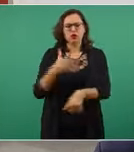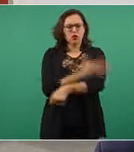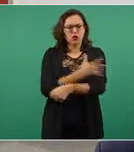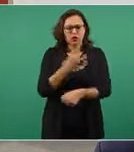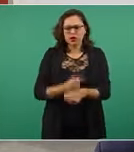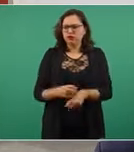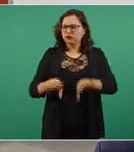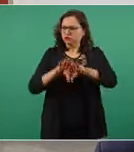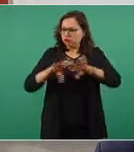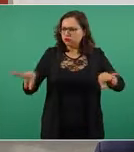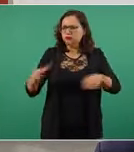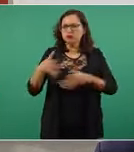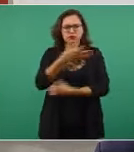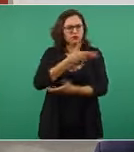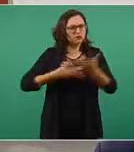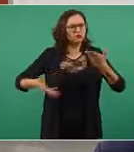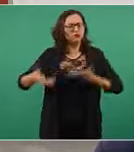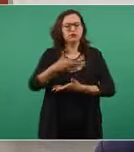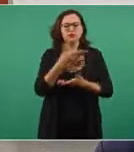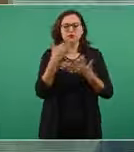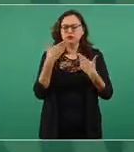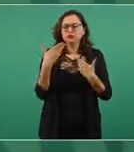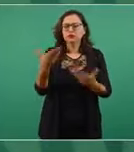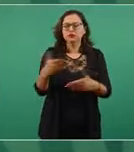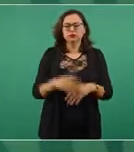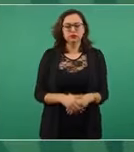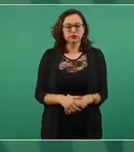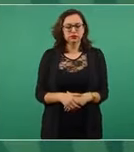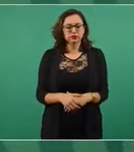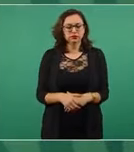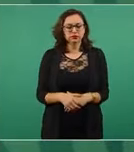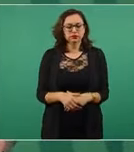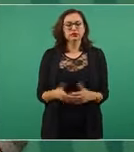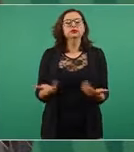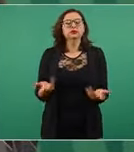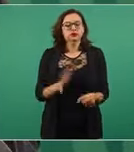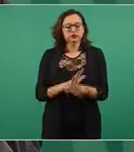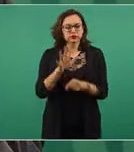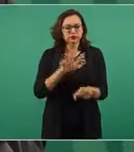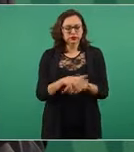tengan trabajo. ¿Quiénes hacen las obras